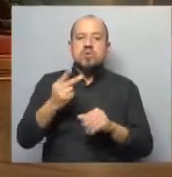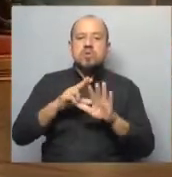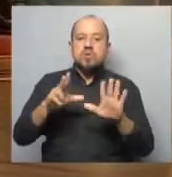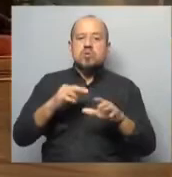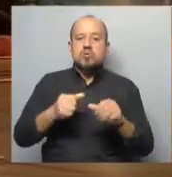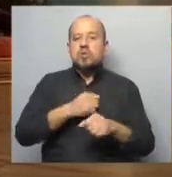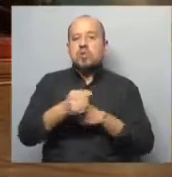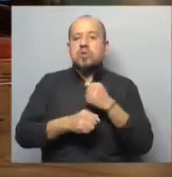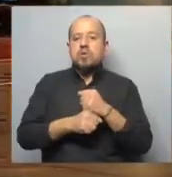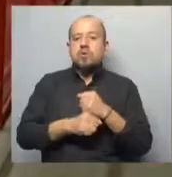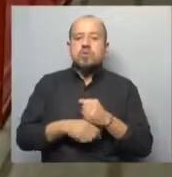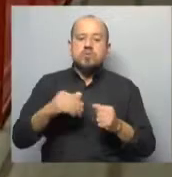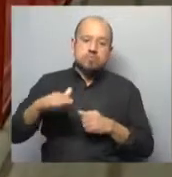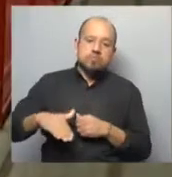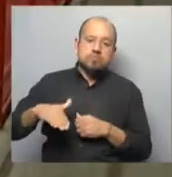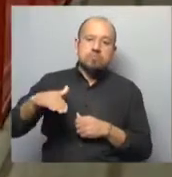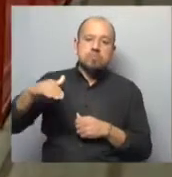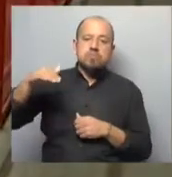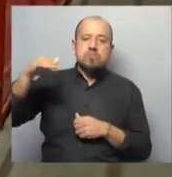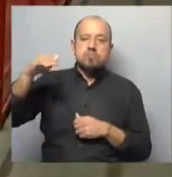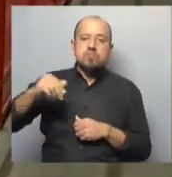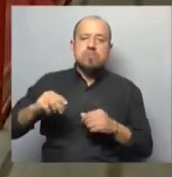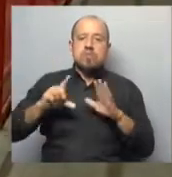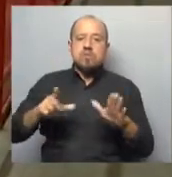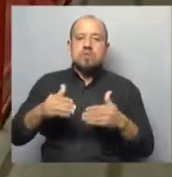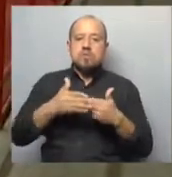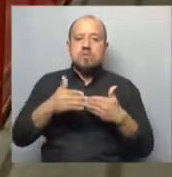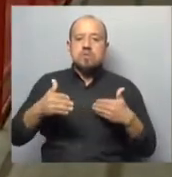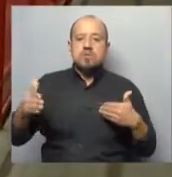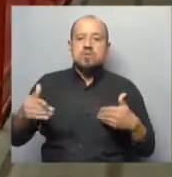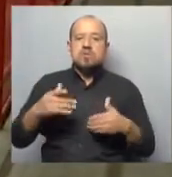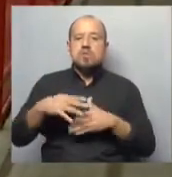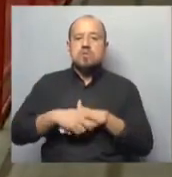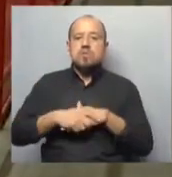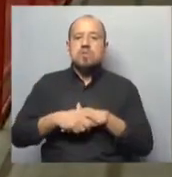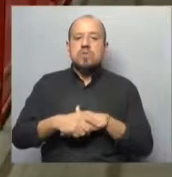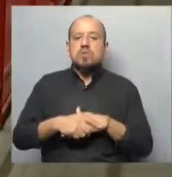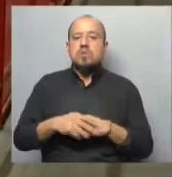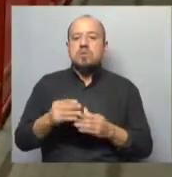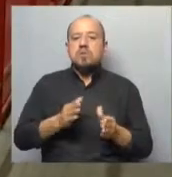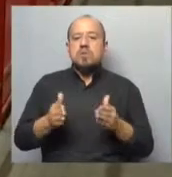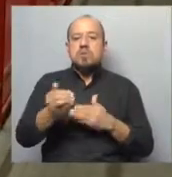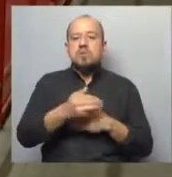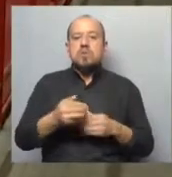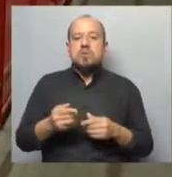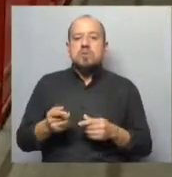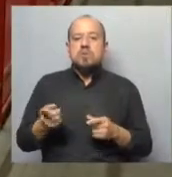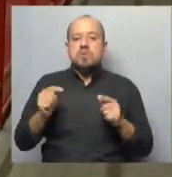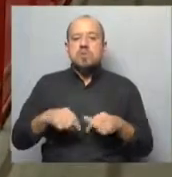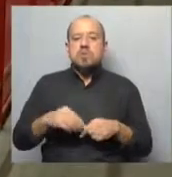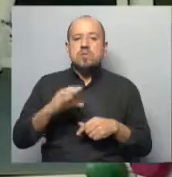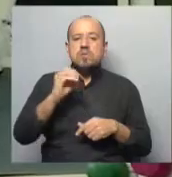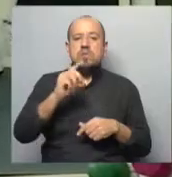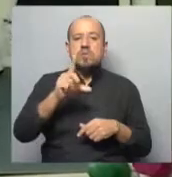primero, me crié a 7 cuadras. Mis grandes amigos son de acá a la vuelta, con los cuales vine, con Gustavo